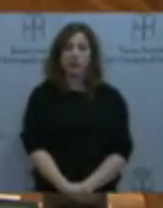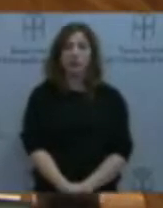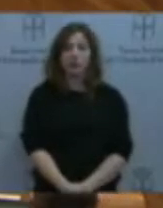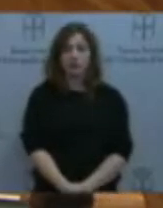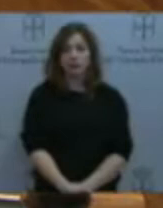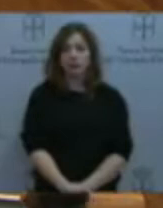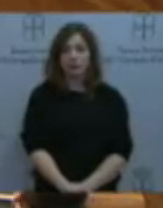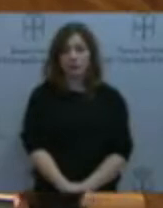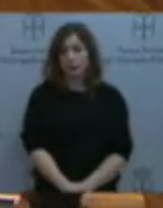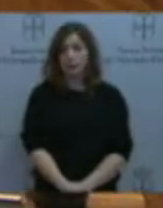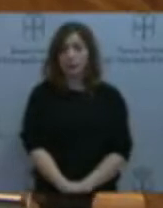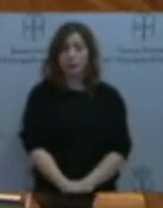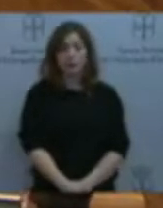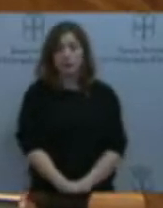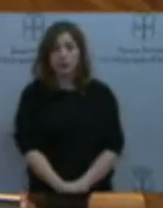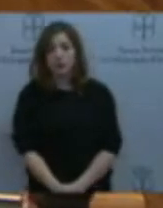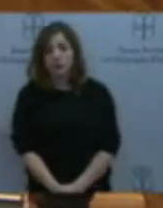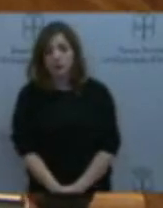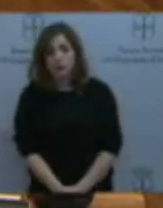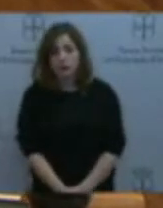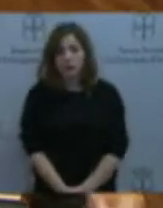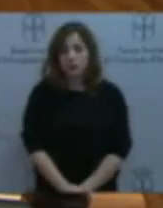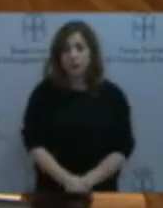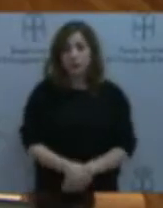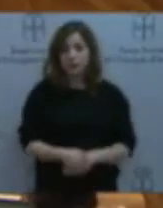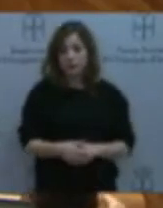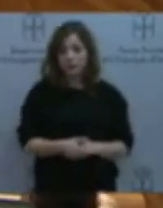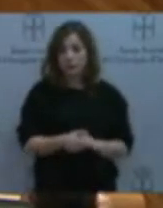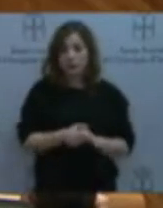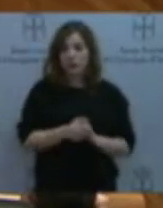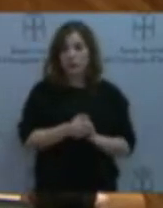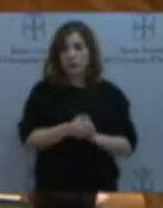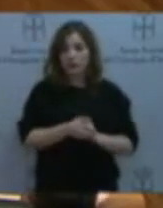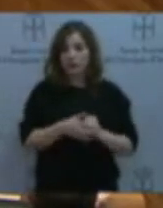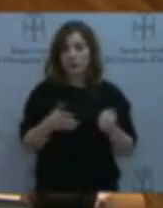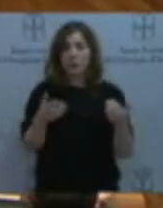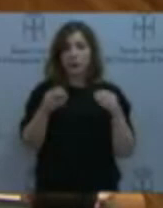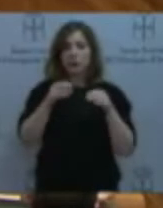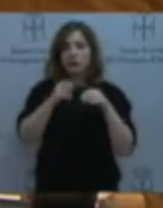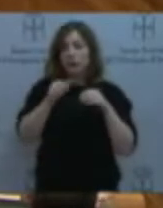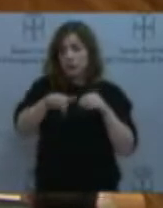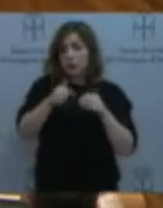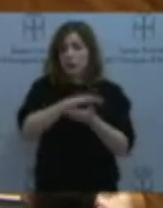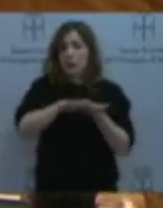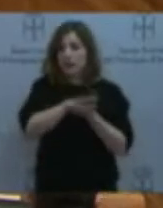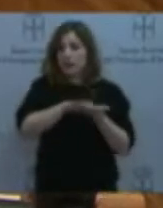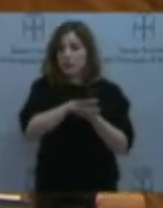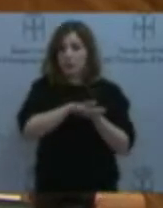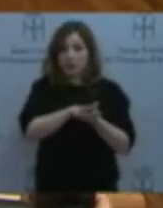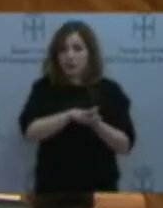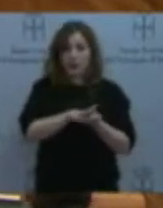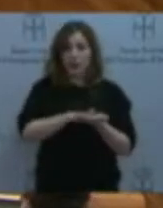Bueno, yo creo que ha puesto varias cuestiones sobre la mesa. En el anterior